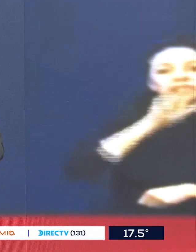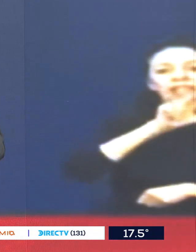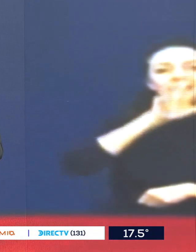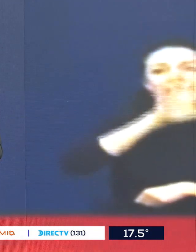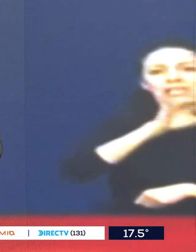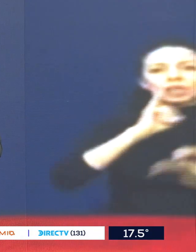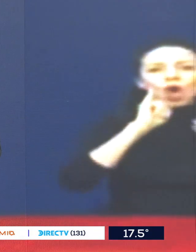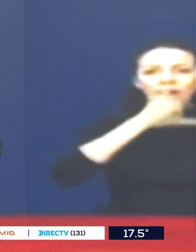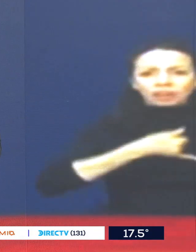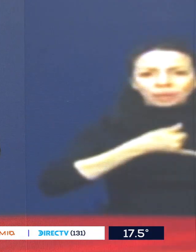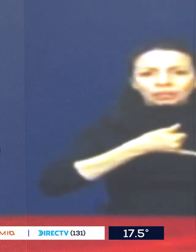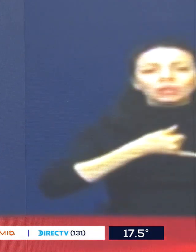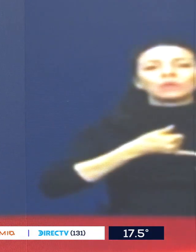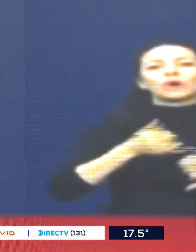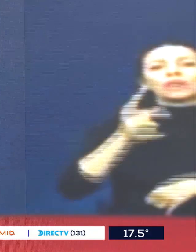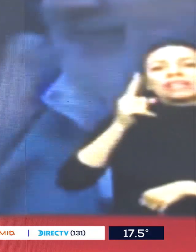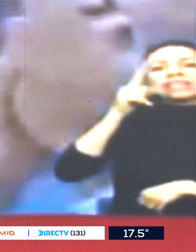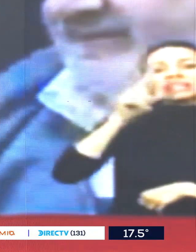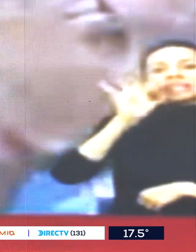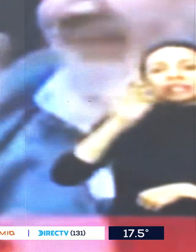ganando menos de